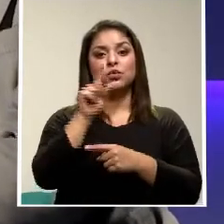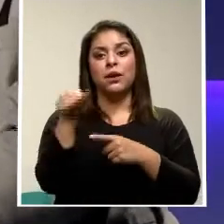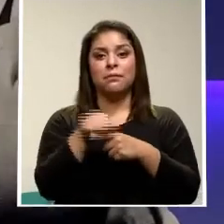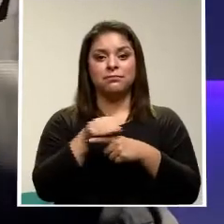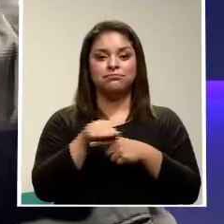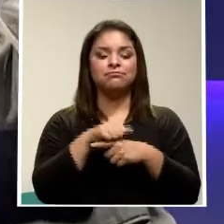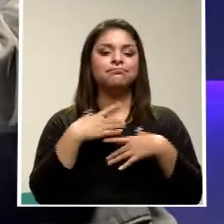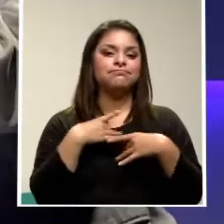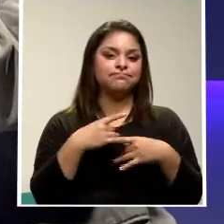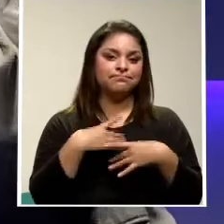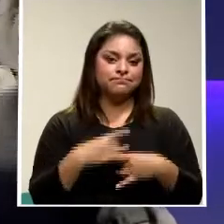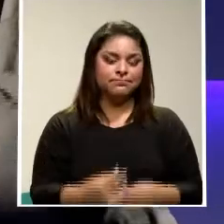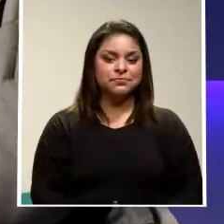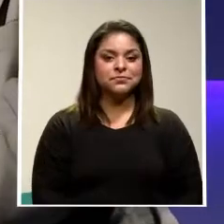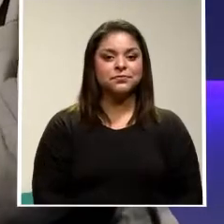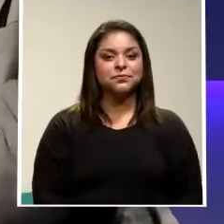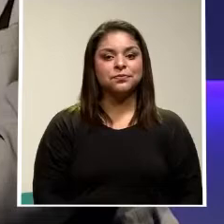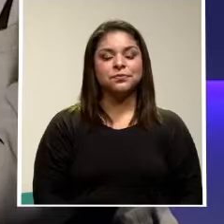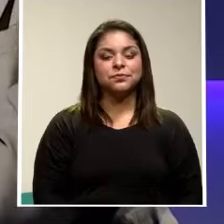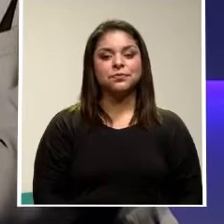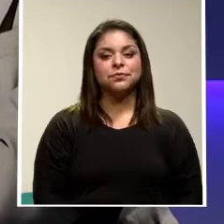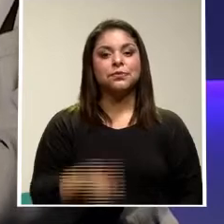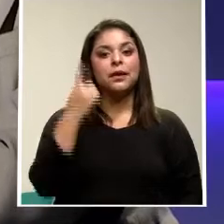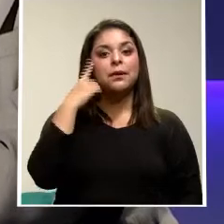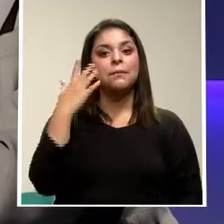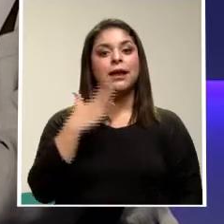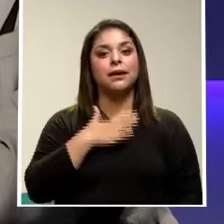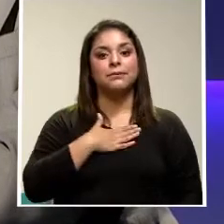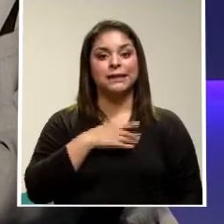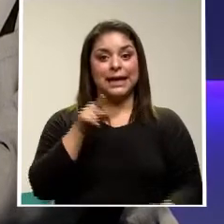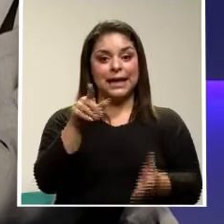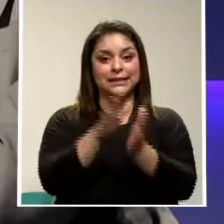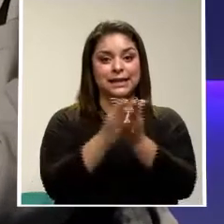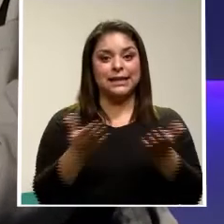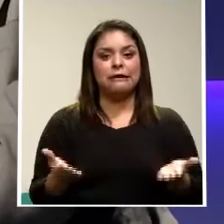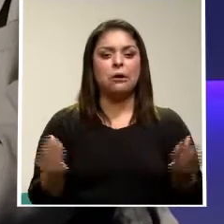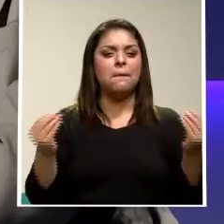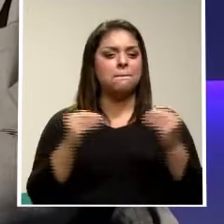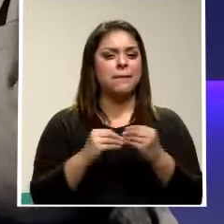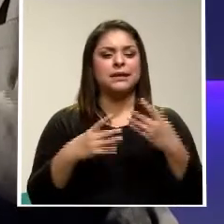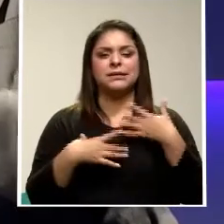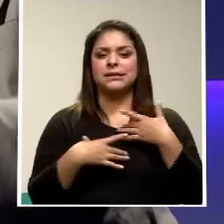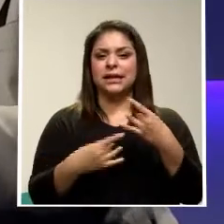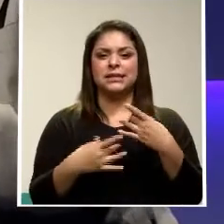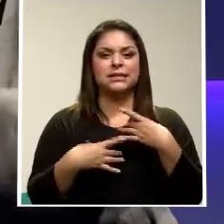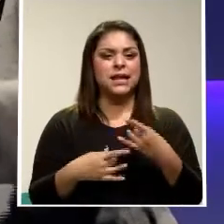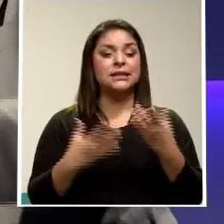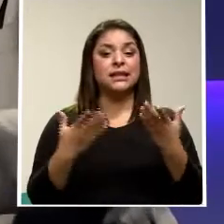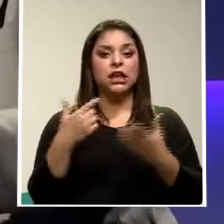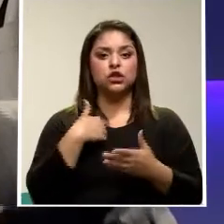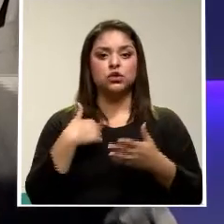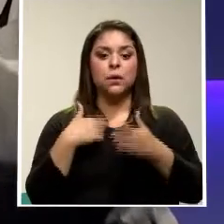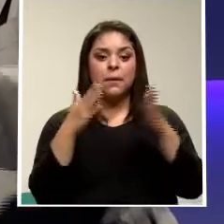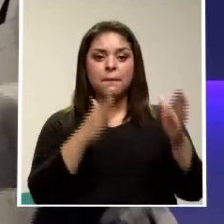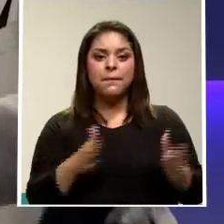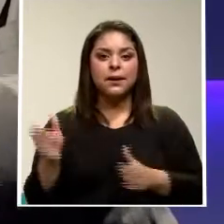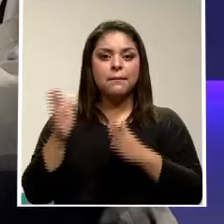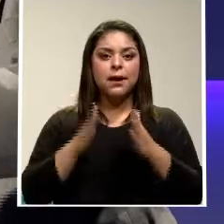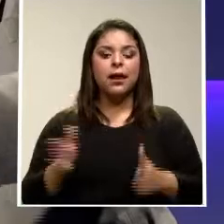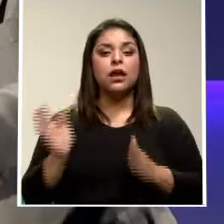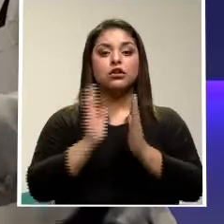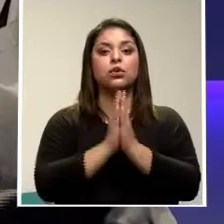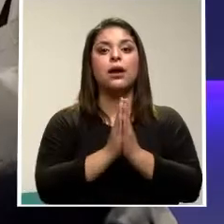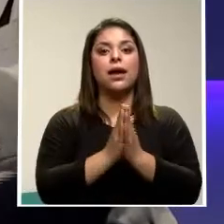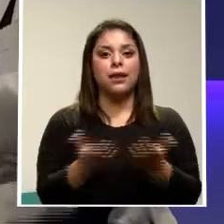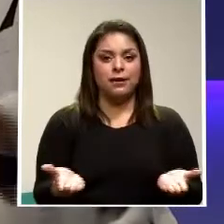interesante. Para mí, de este libro, lo más interesante fue que preparando el libro, en el ejercicio